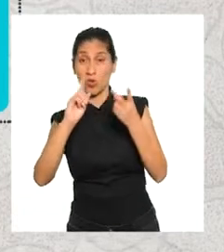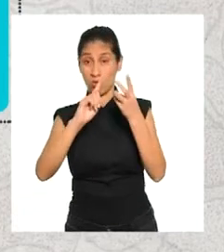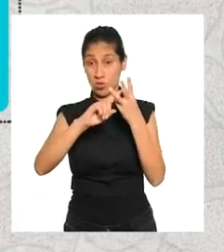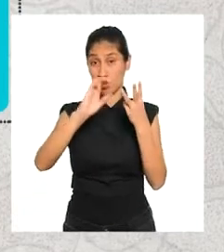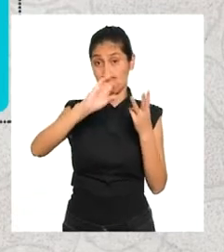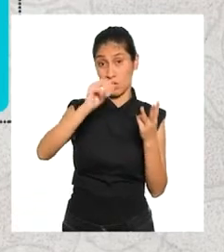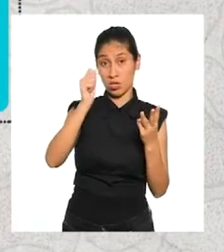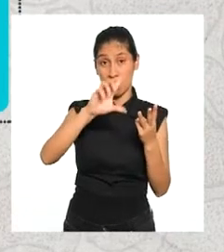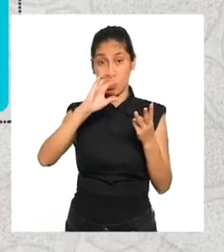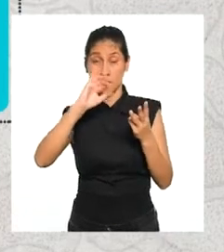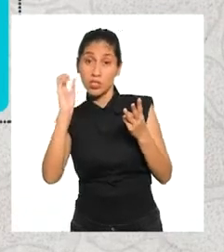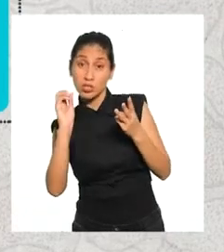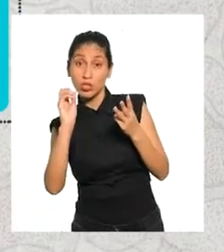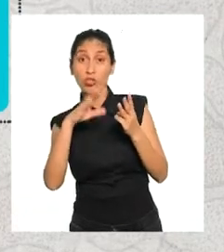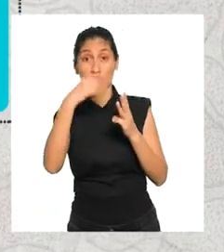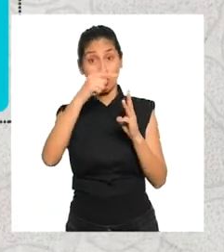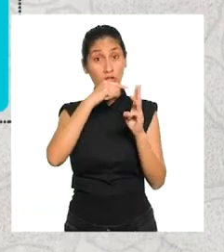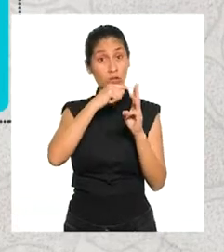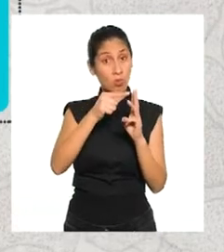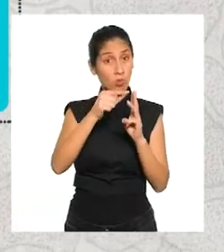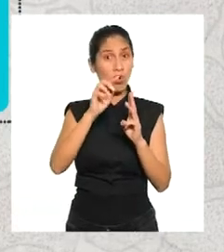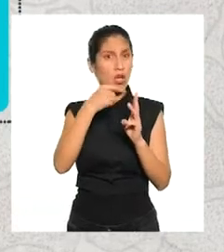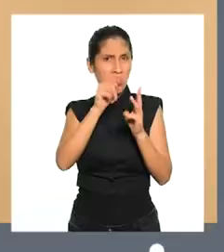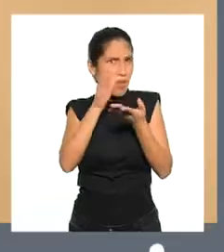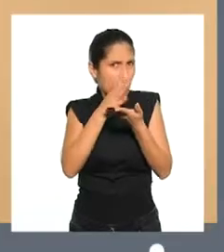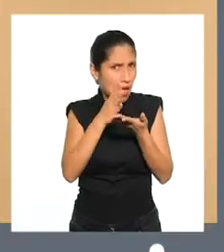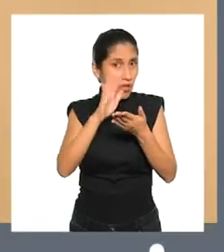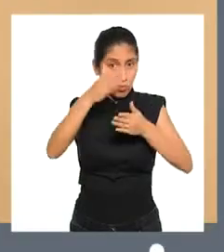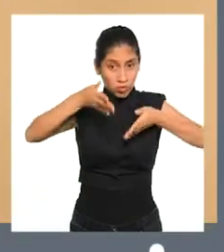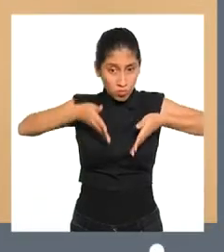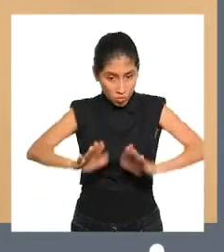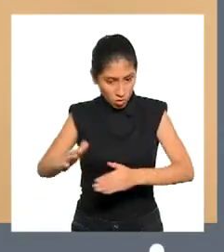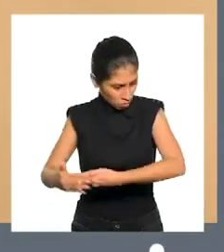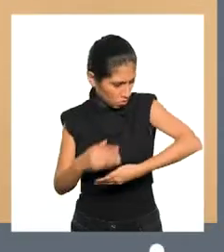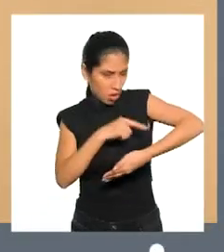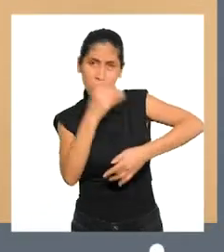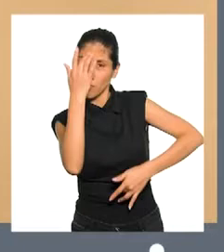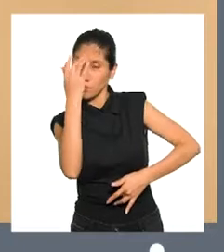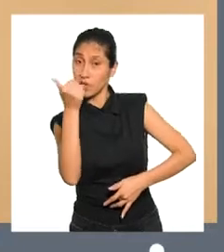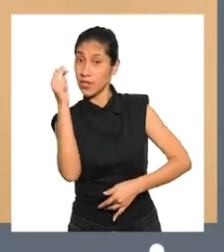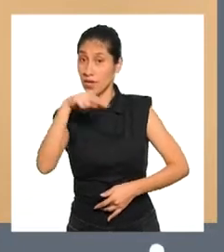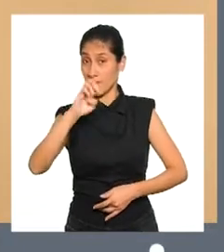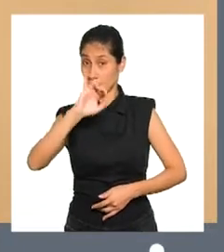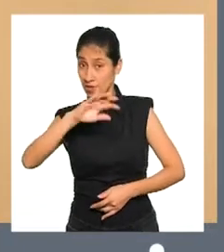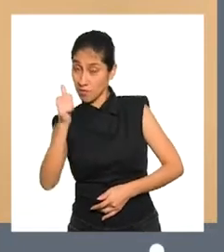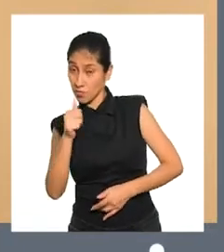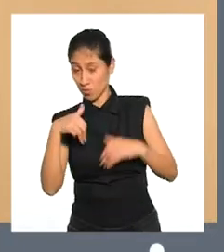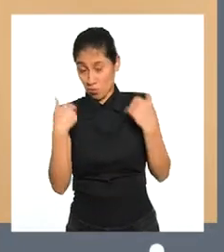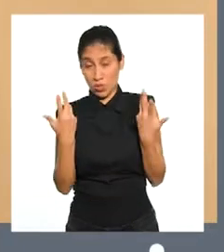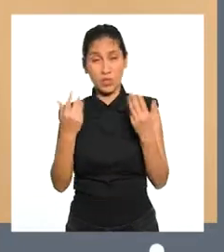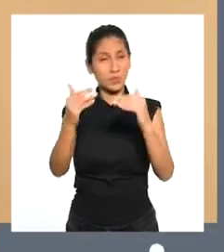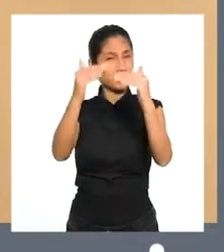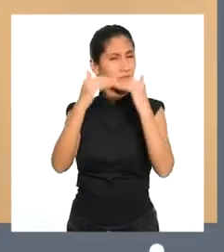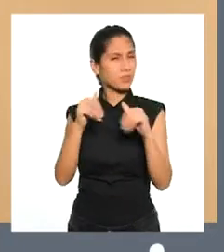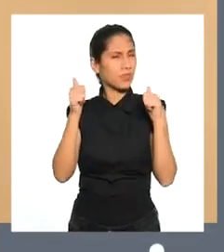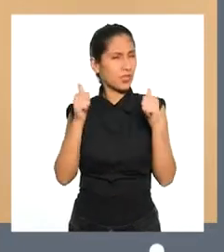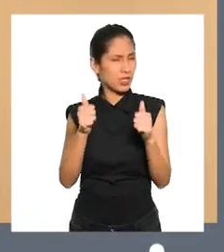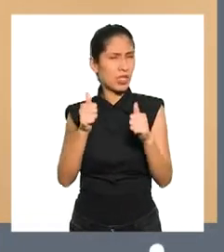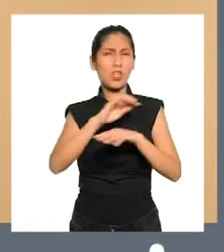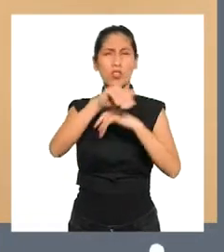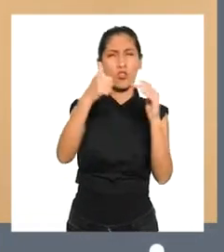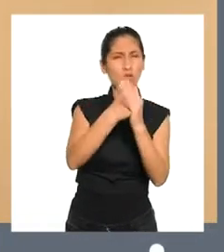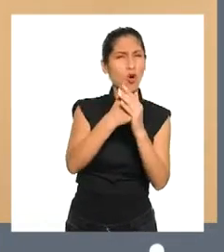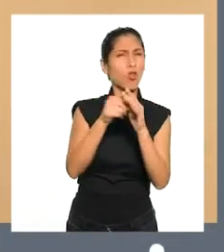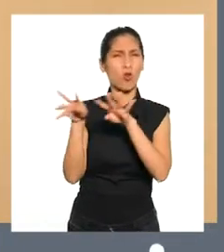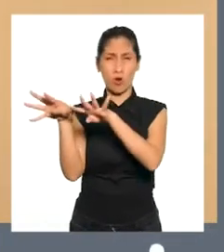que el niño o niña por nacer tenga anemia luego. Gran trabajo, Mario y Brigitte. Como hemos visto, factores del ambiente